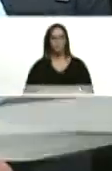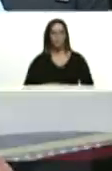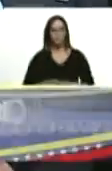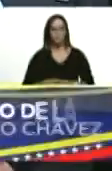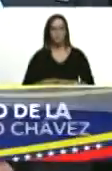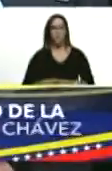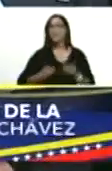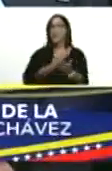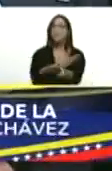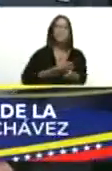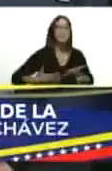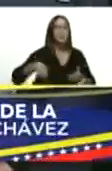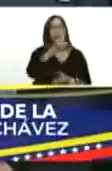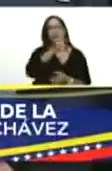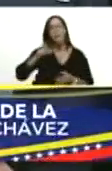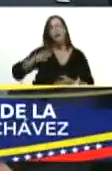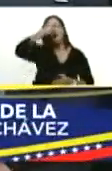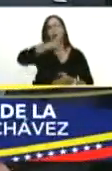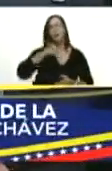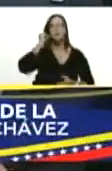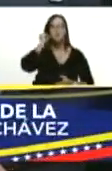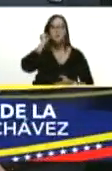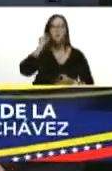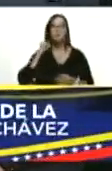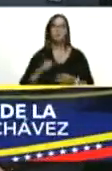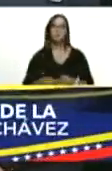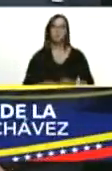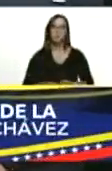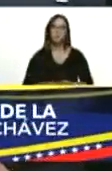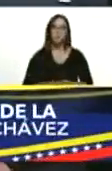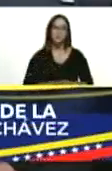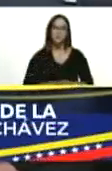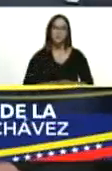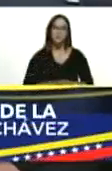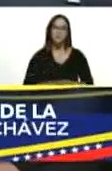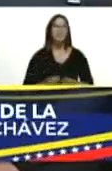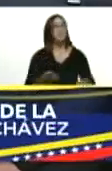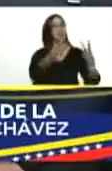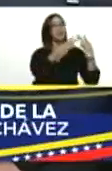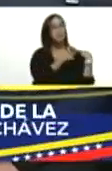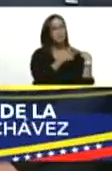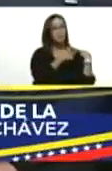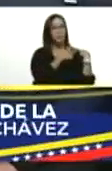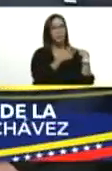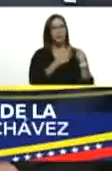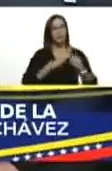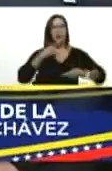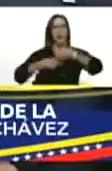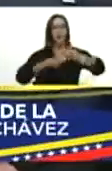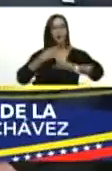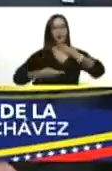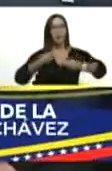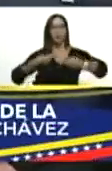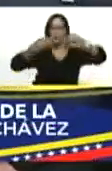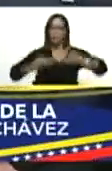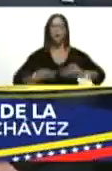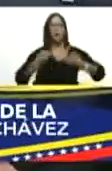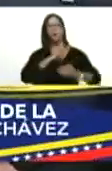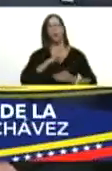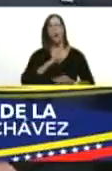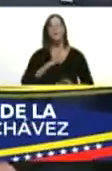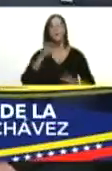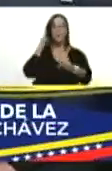de millones de hombres y mujeres que asumen la causa de la revolución como su